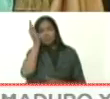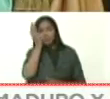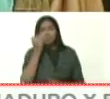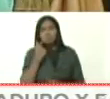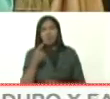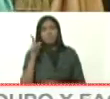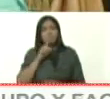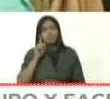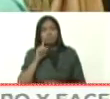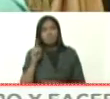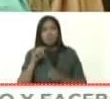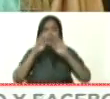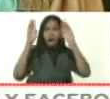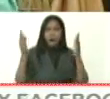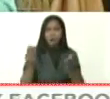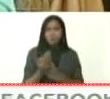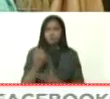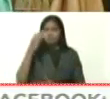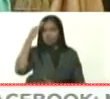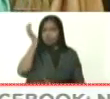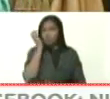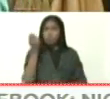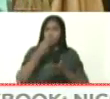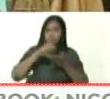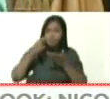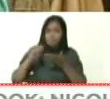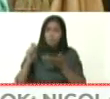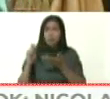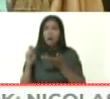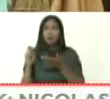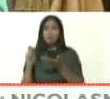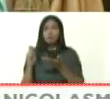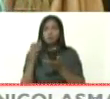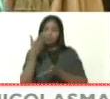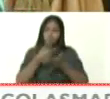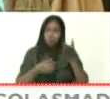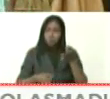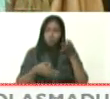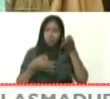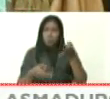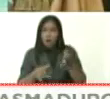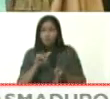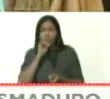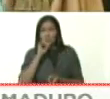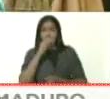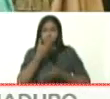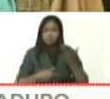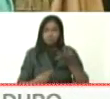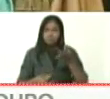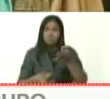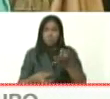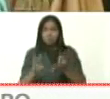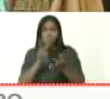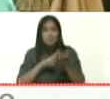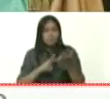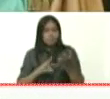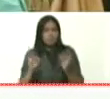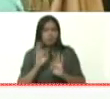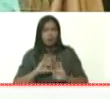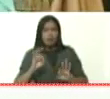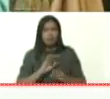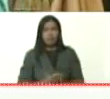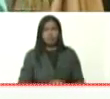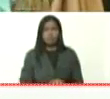al mundo, Michelle Bachelet. Firmaste un documento, un informe que ni leíste, Michelle